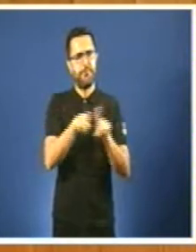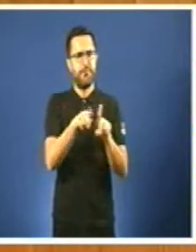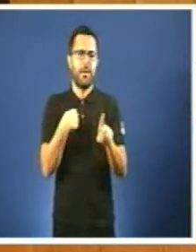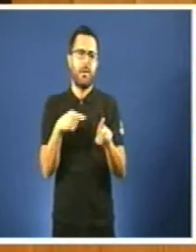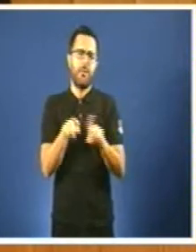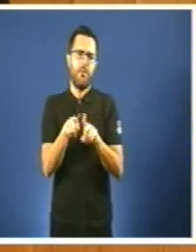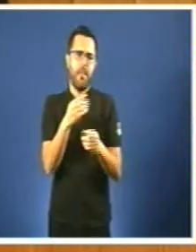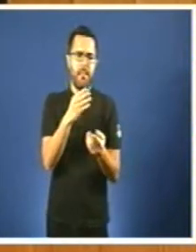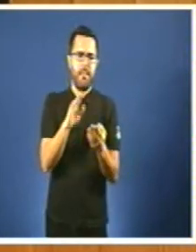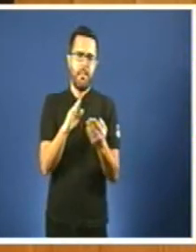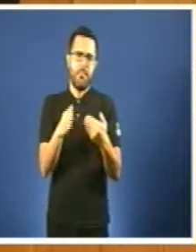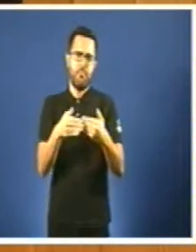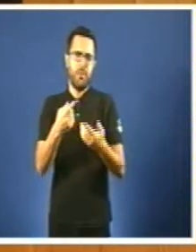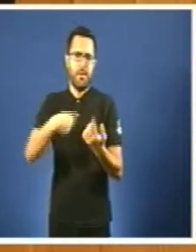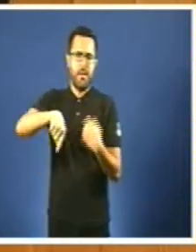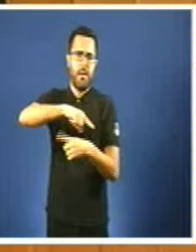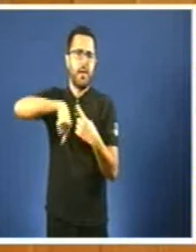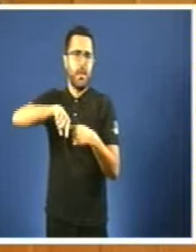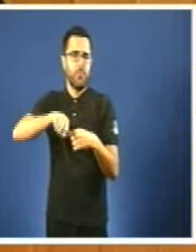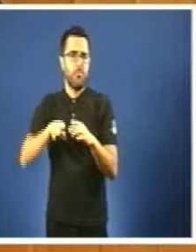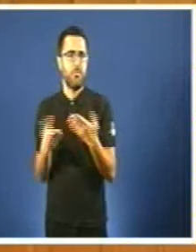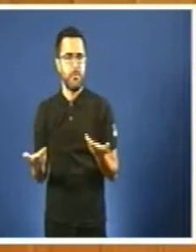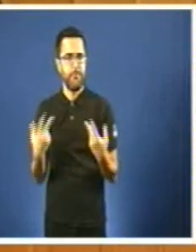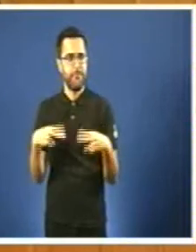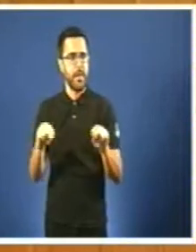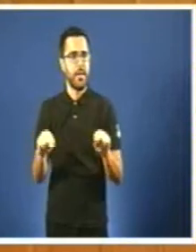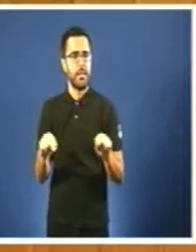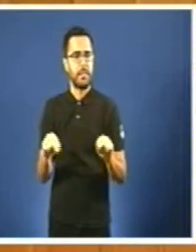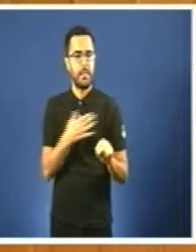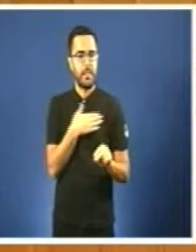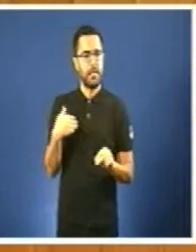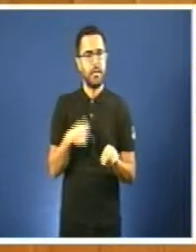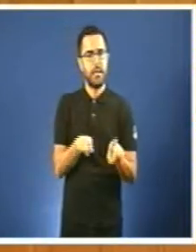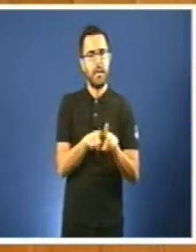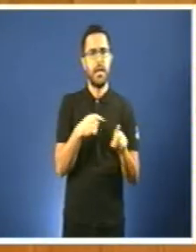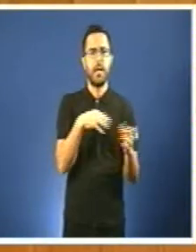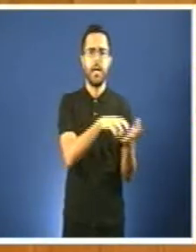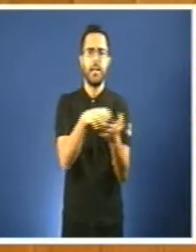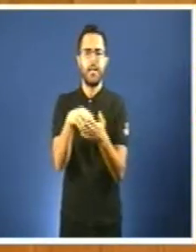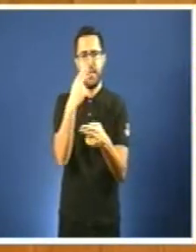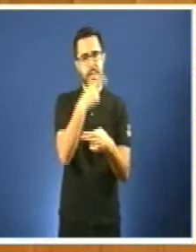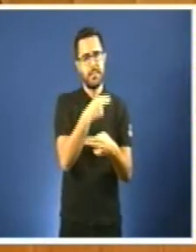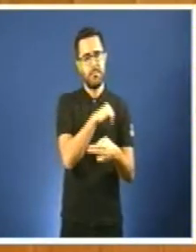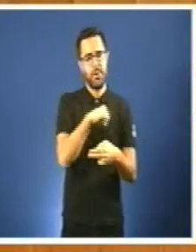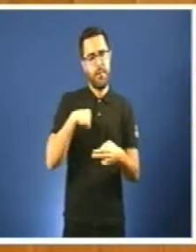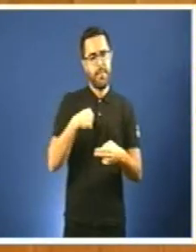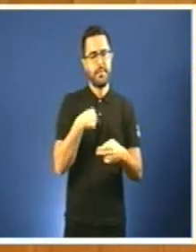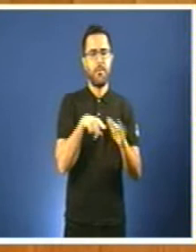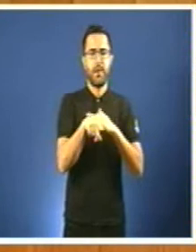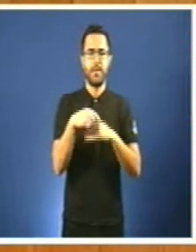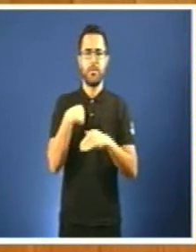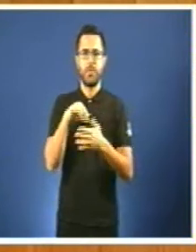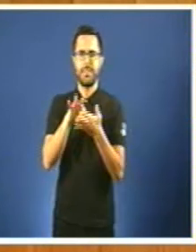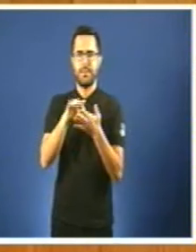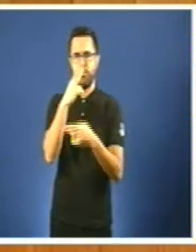xiratorias? Sí ou non? Está disposto a estender ás entidades privadas que xestionan servizos públicos as normas aplicáveis